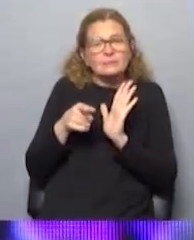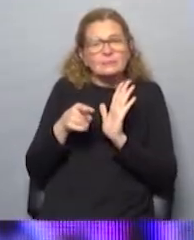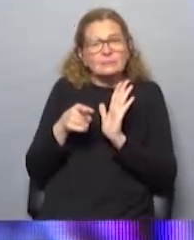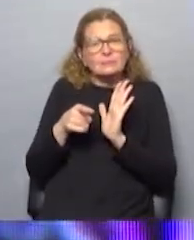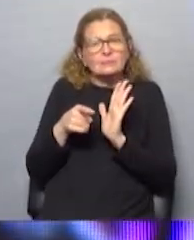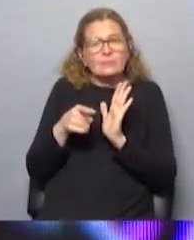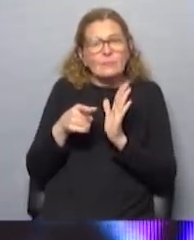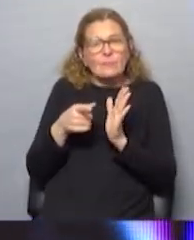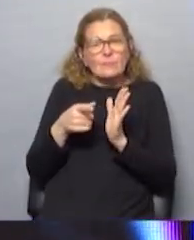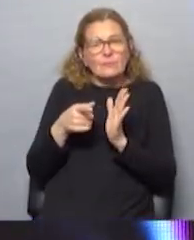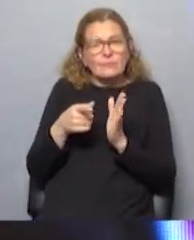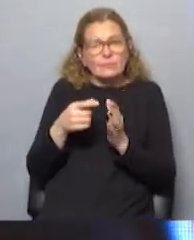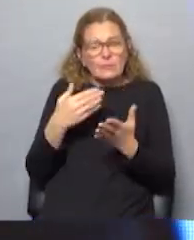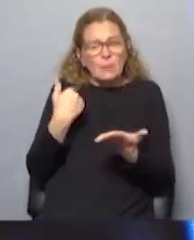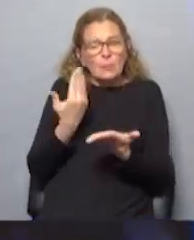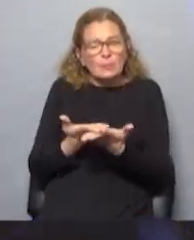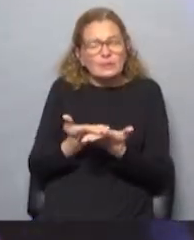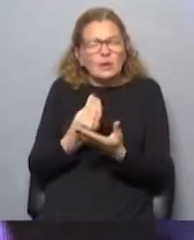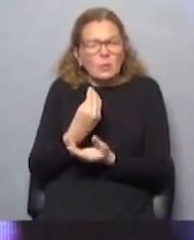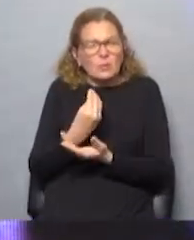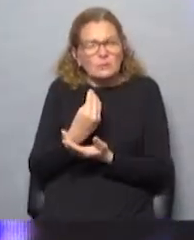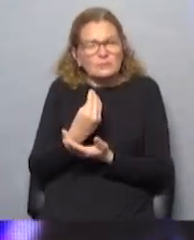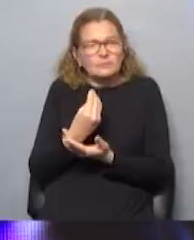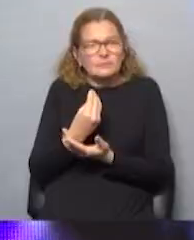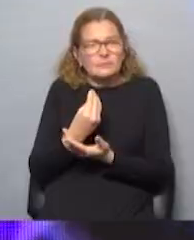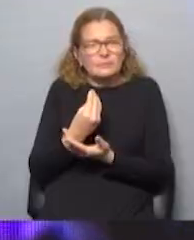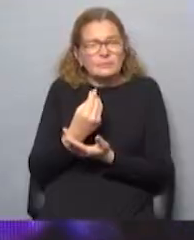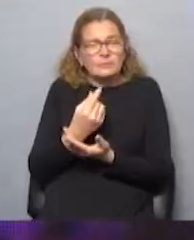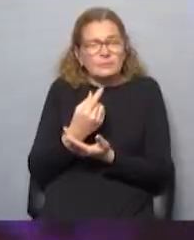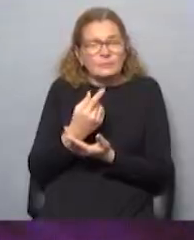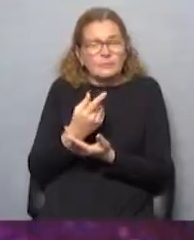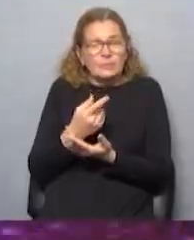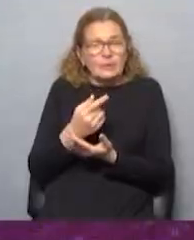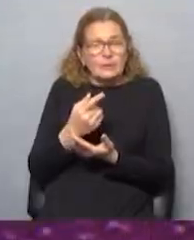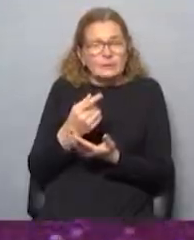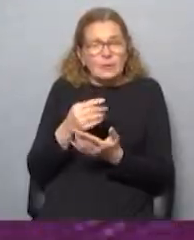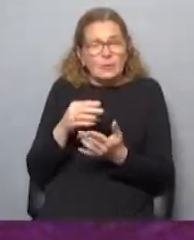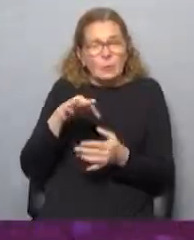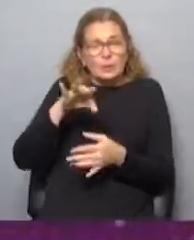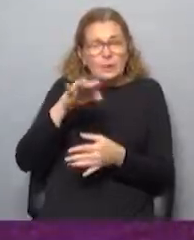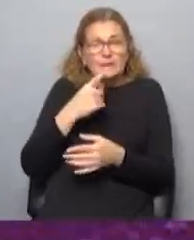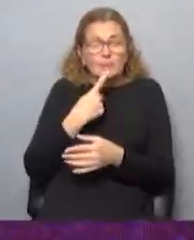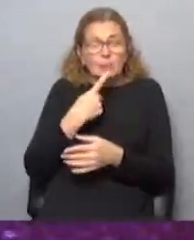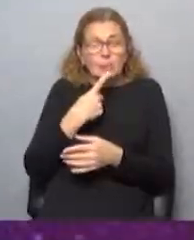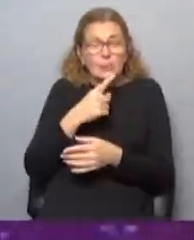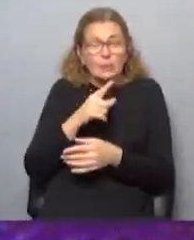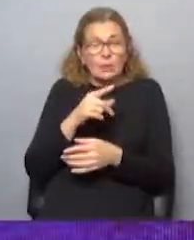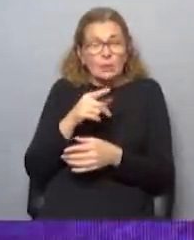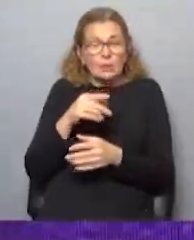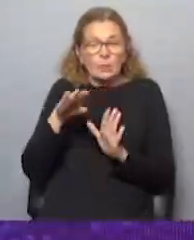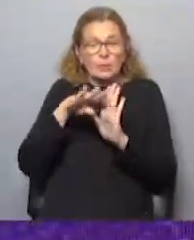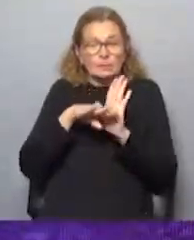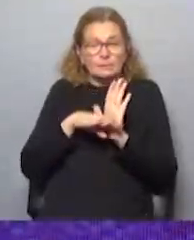validez de la propuesta quizás se termina utilizando más criterios únicamente políticos y no criterios de